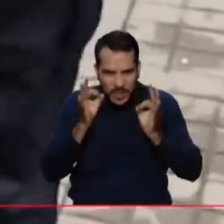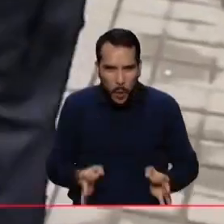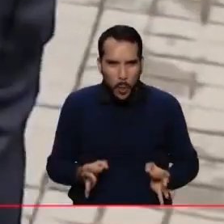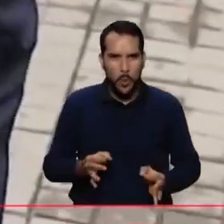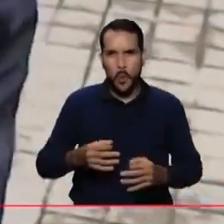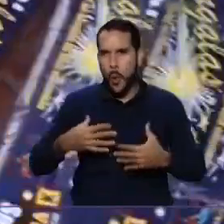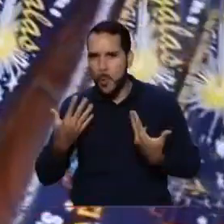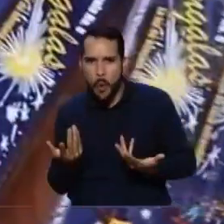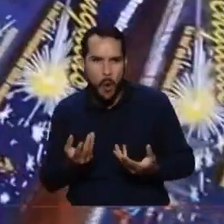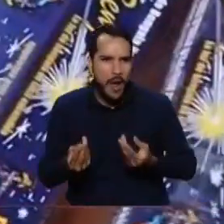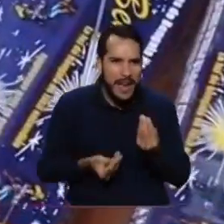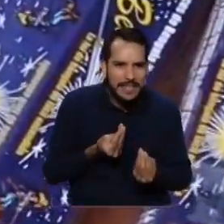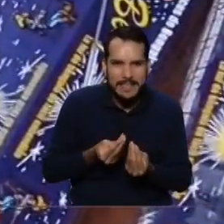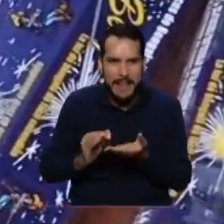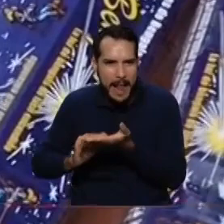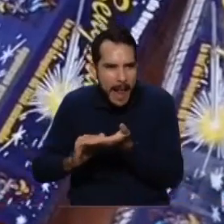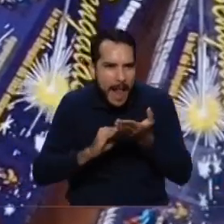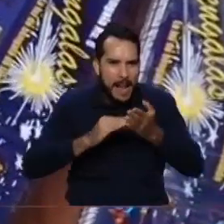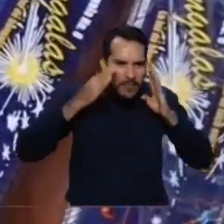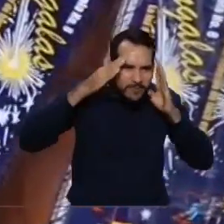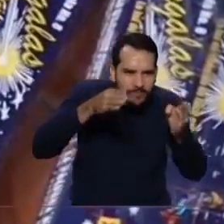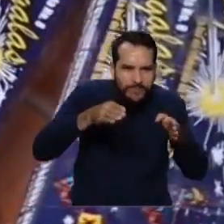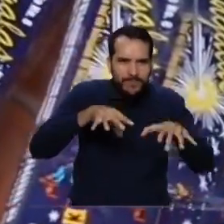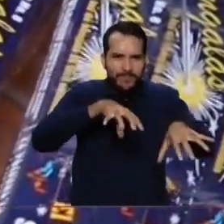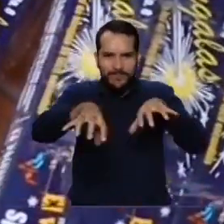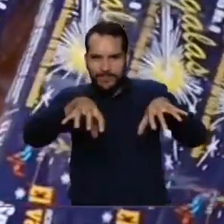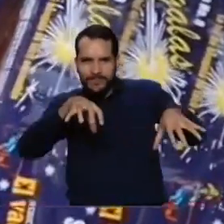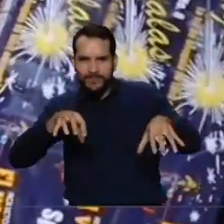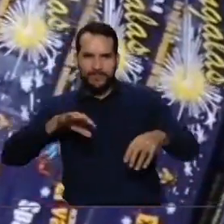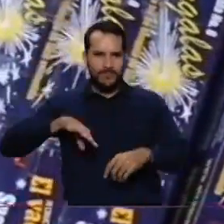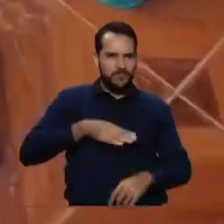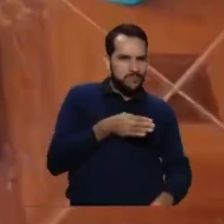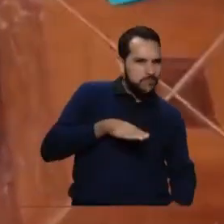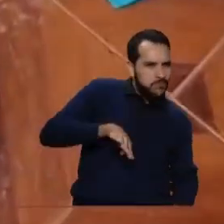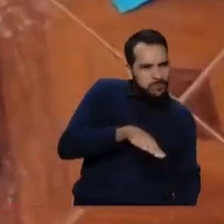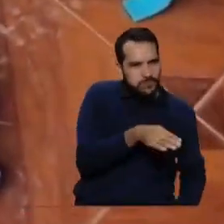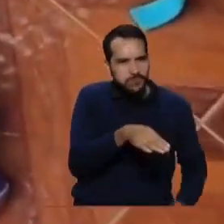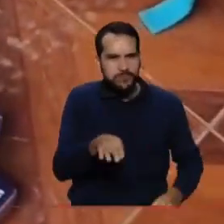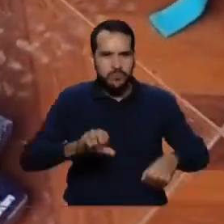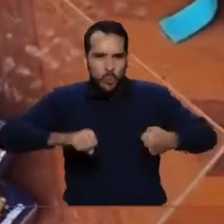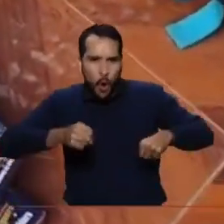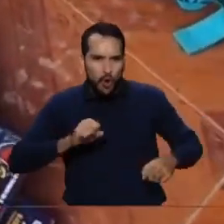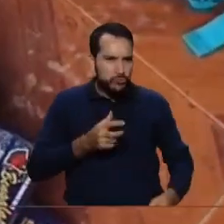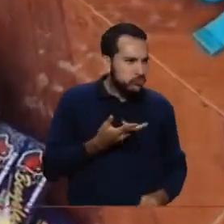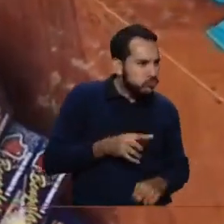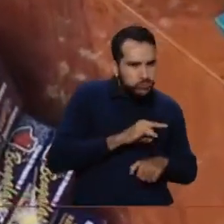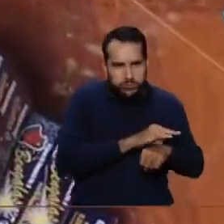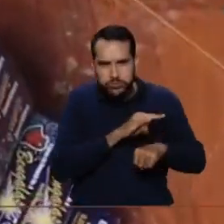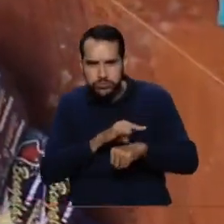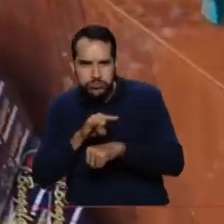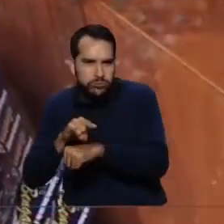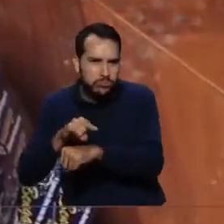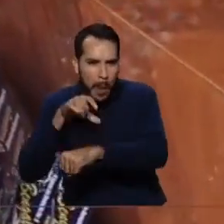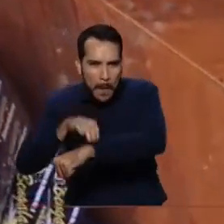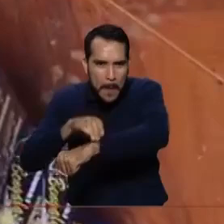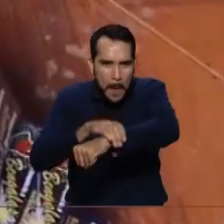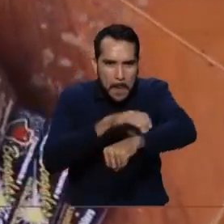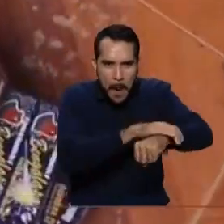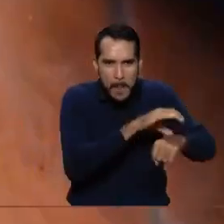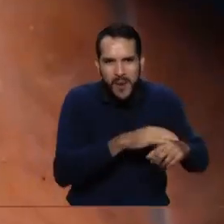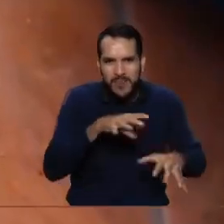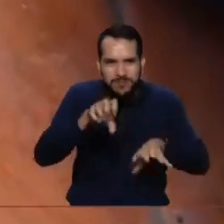control, patrullajes conjuntos, reacciones motorizadas, que estamos entregando este balance tan importante.